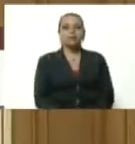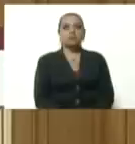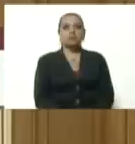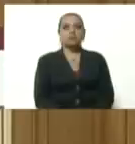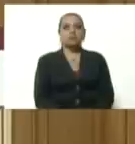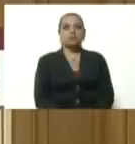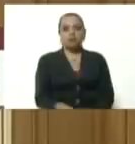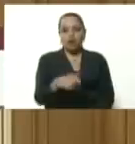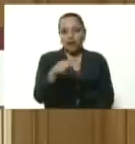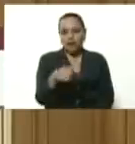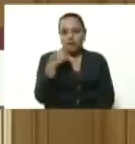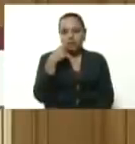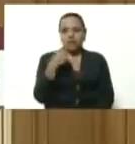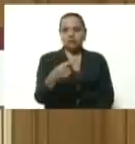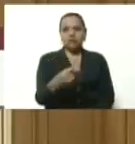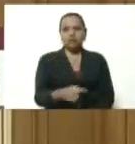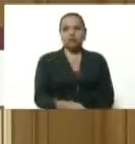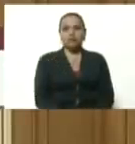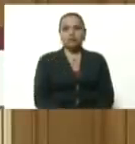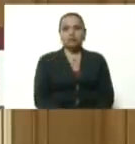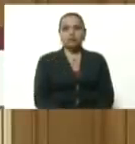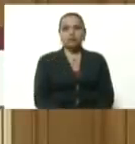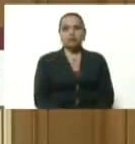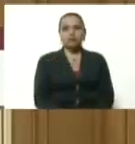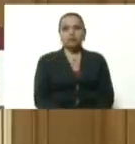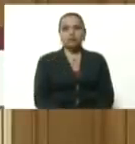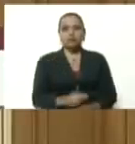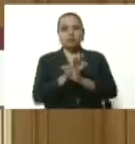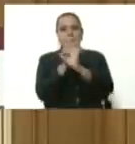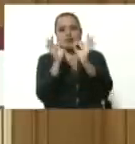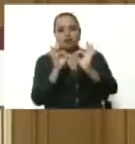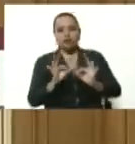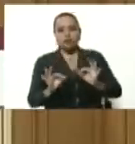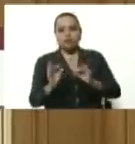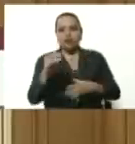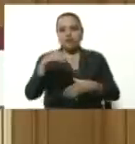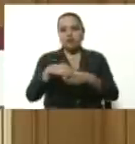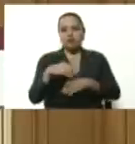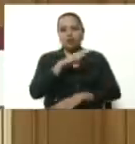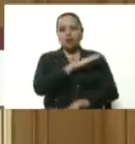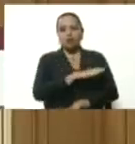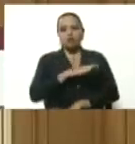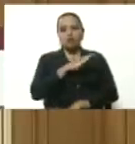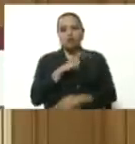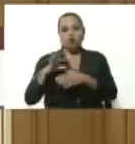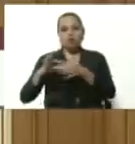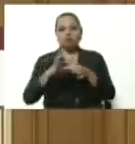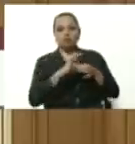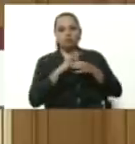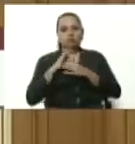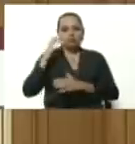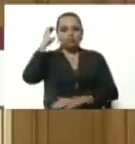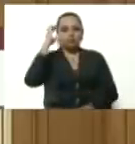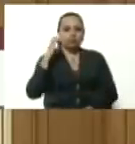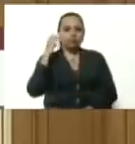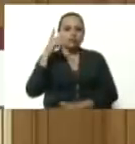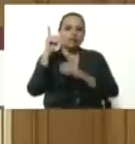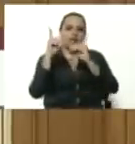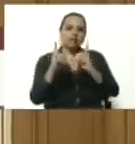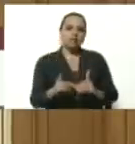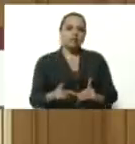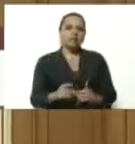aquí dice la medida que es del Consejo de la Unión Europea, que la